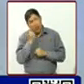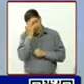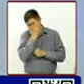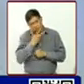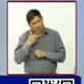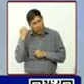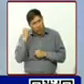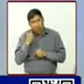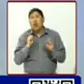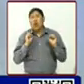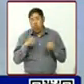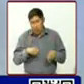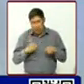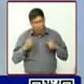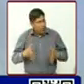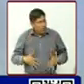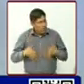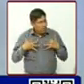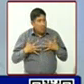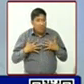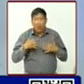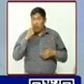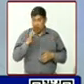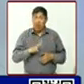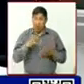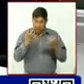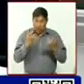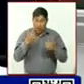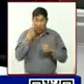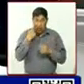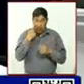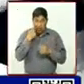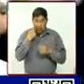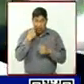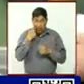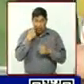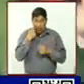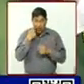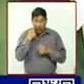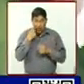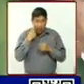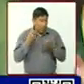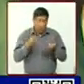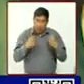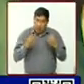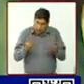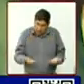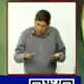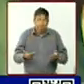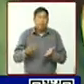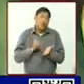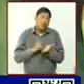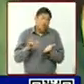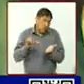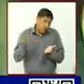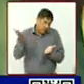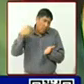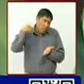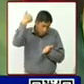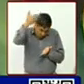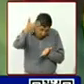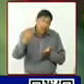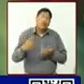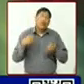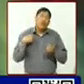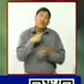lindo, Claudio, que hayas podido vivirlo en primera persona también. La señora quiere conocerlas, quiere venir aquí al set, también el doctor, así que esa es la siguiente